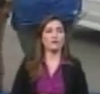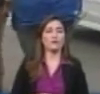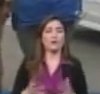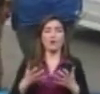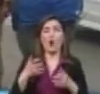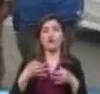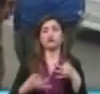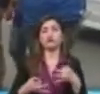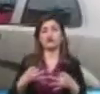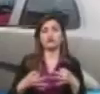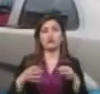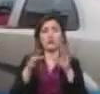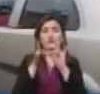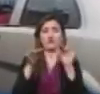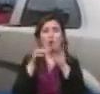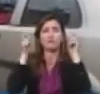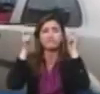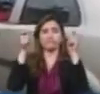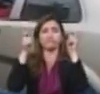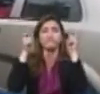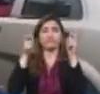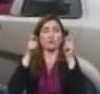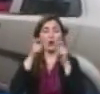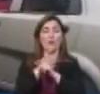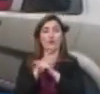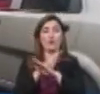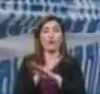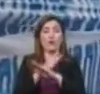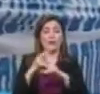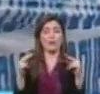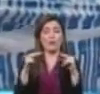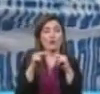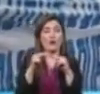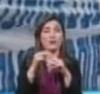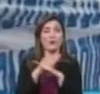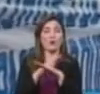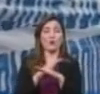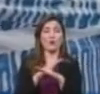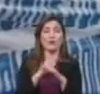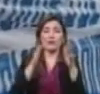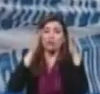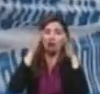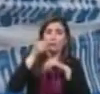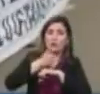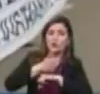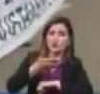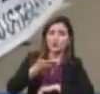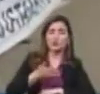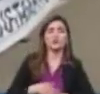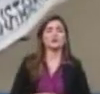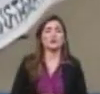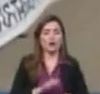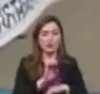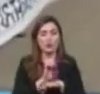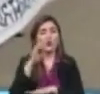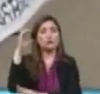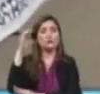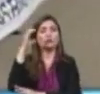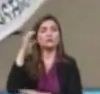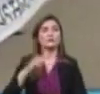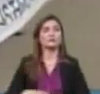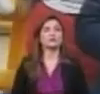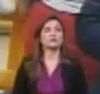Con gritos y pancartas se tomaron por unos minutos el puente de Rumichaca para ser escuchados por las autoridades, tanto ecuatorianas